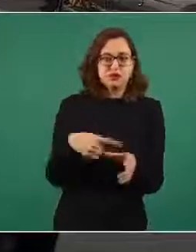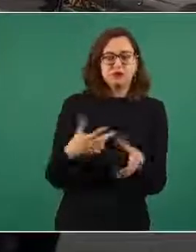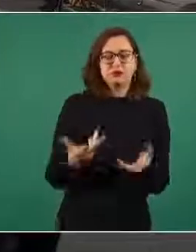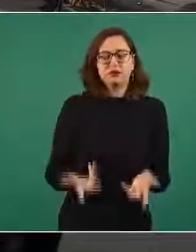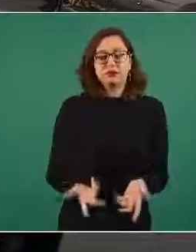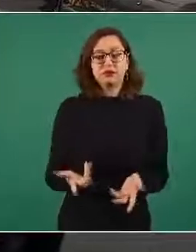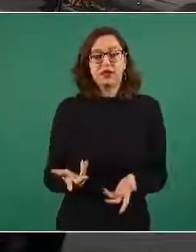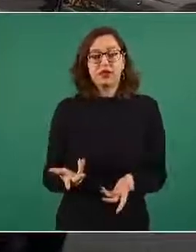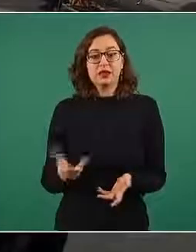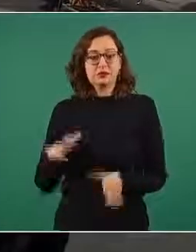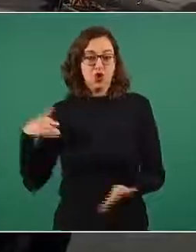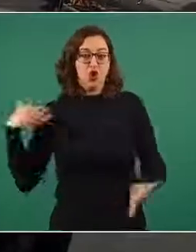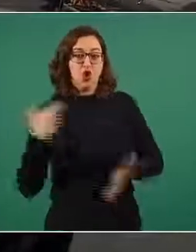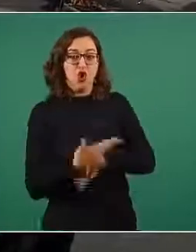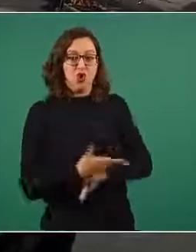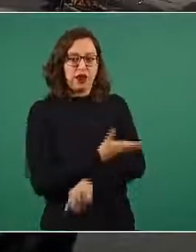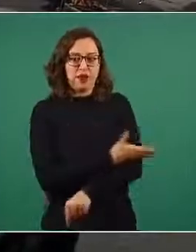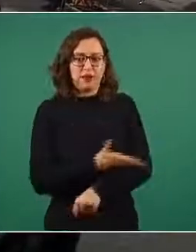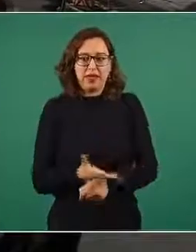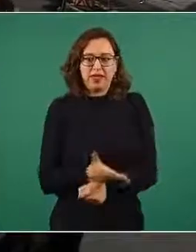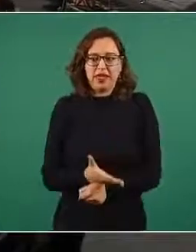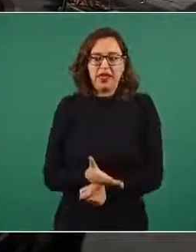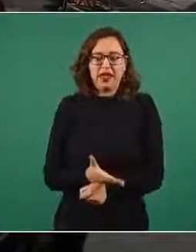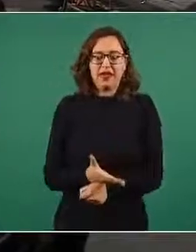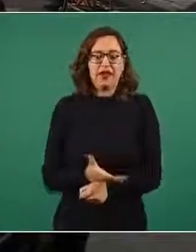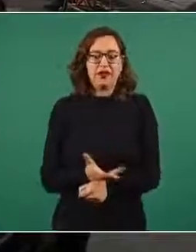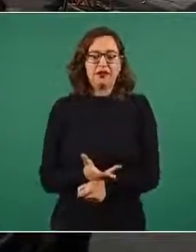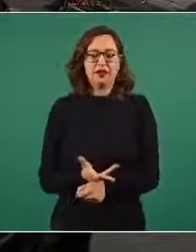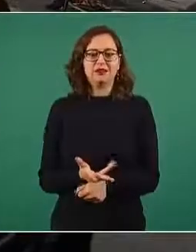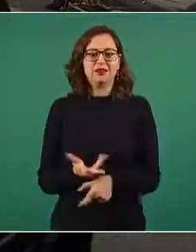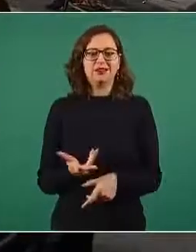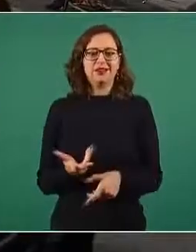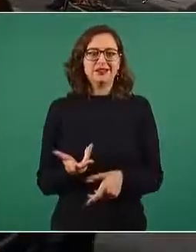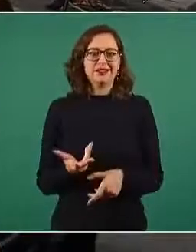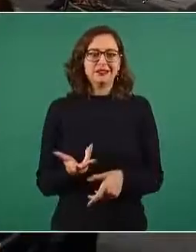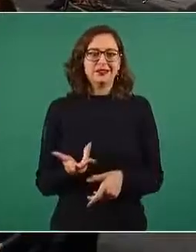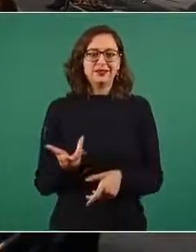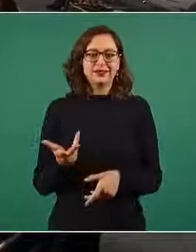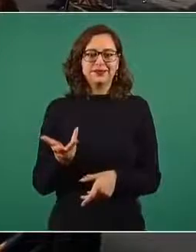se lanza en contra de Madero y reconoce